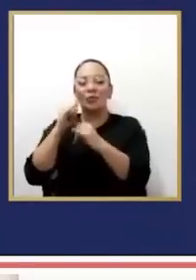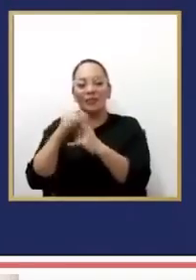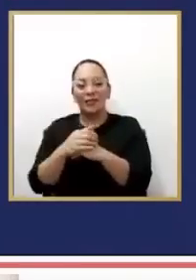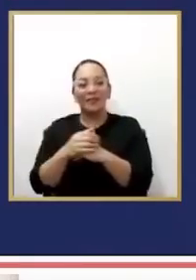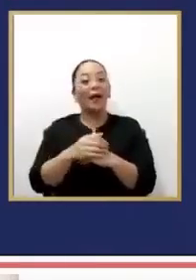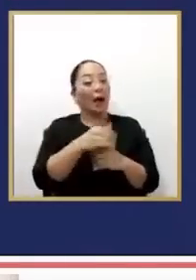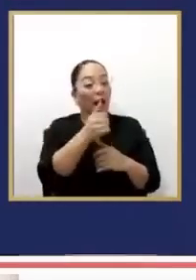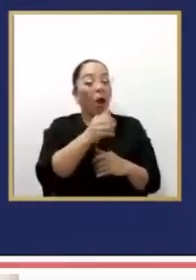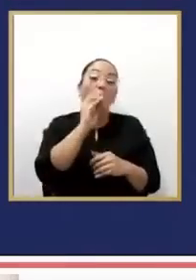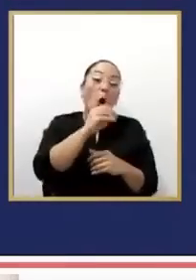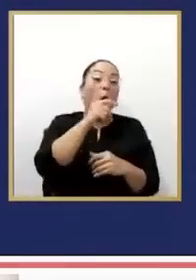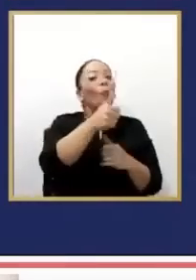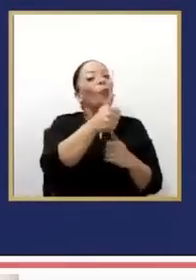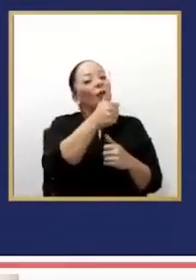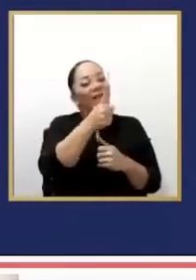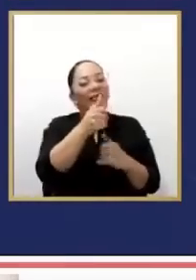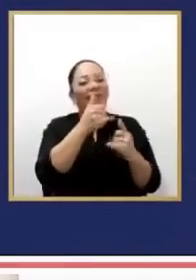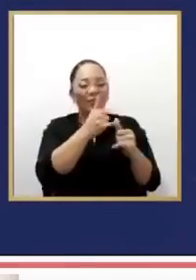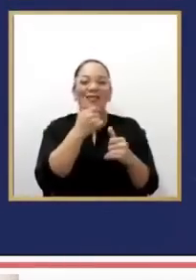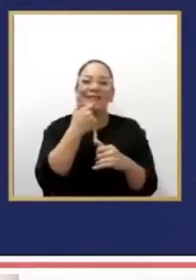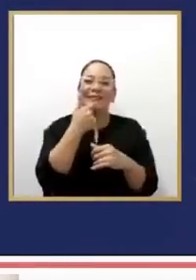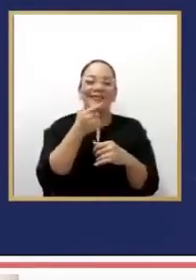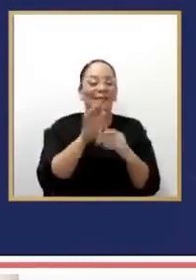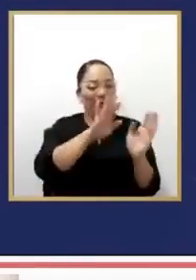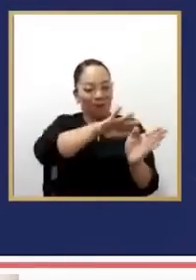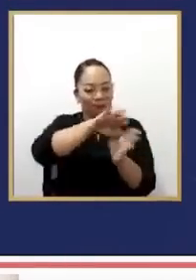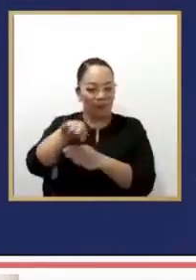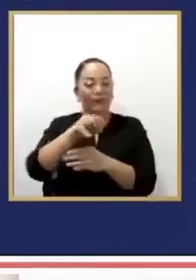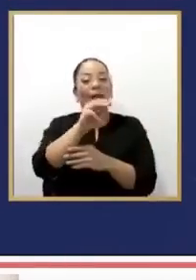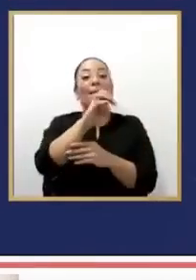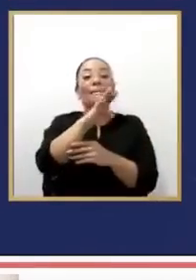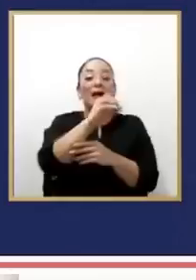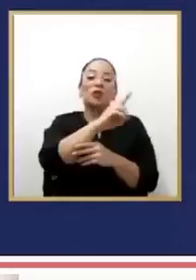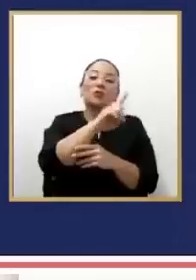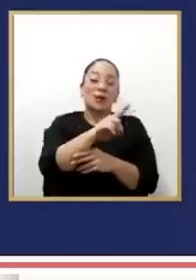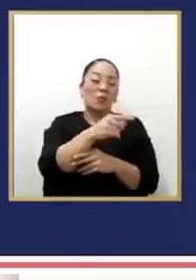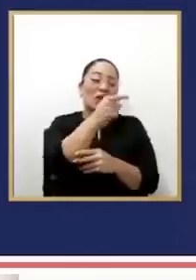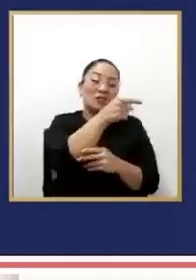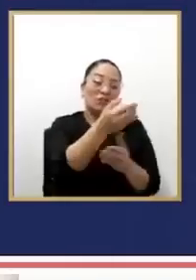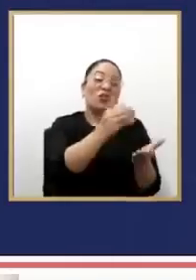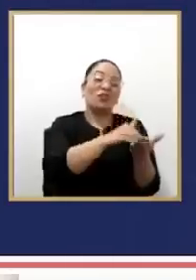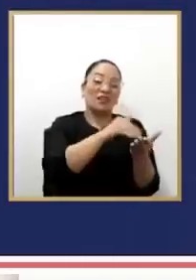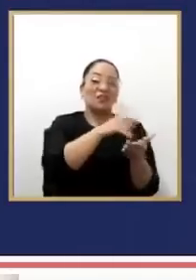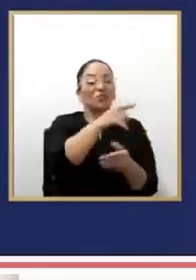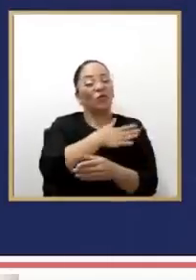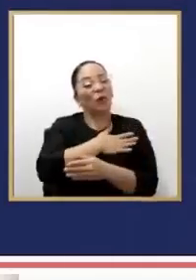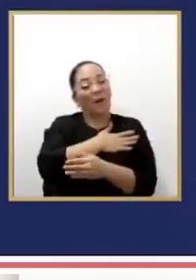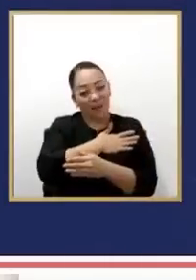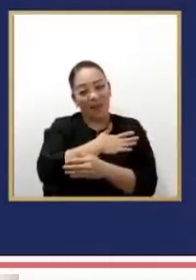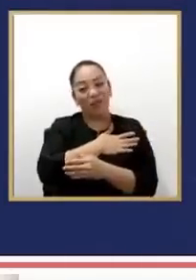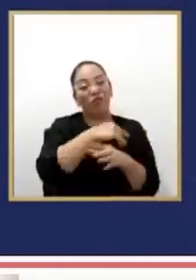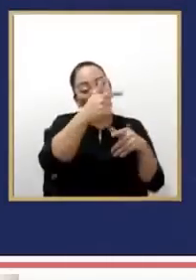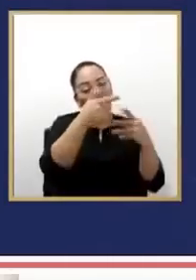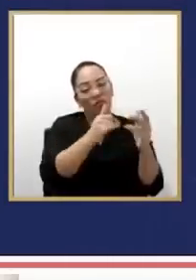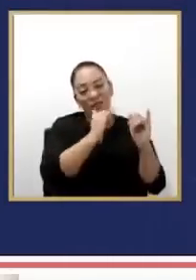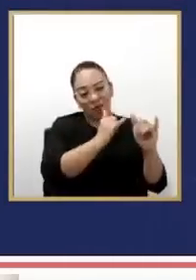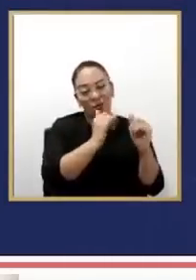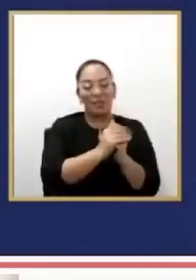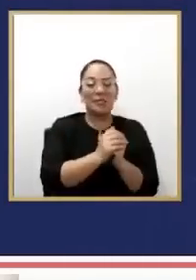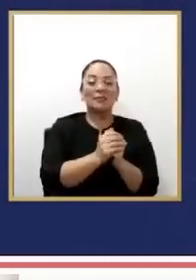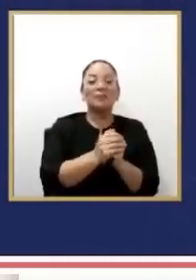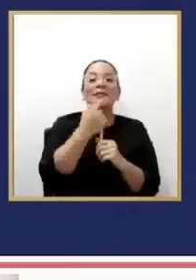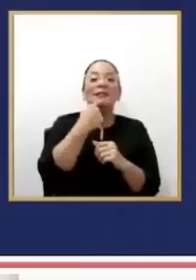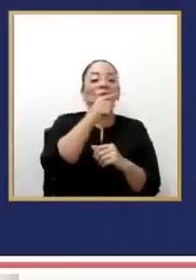o Pura Vida Denuncias. Viene don Mario Zamora nuevamente. Don Mario, lo lamento, pero usted está en varias de estas. Por